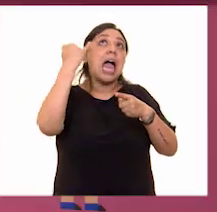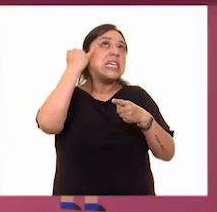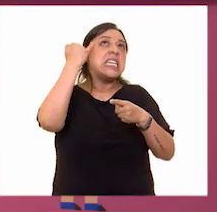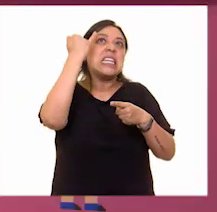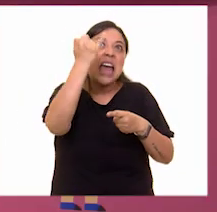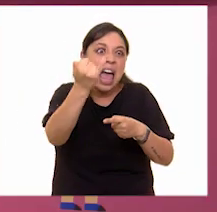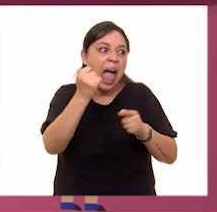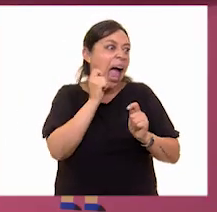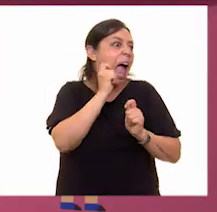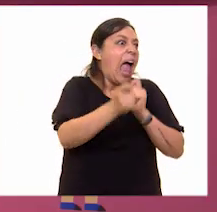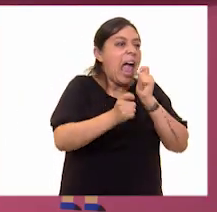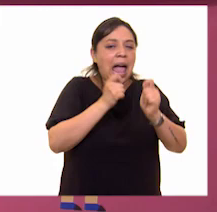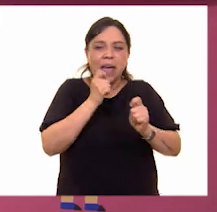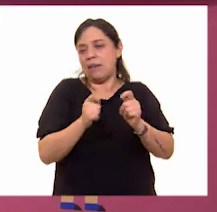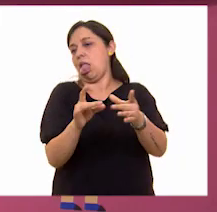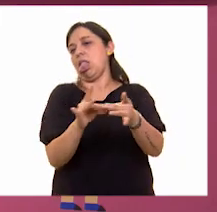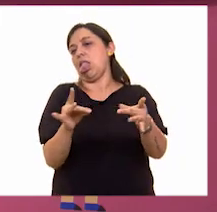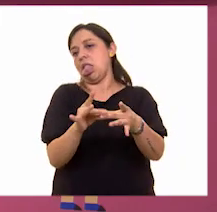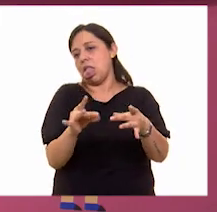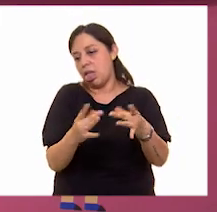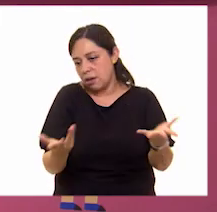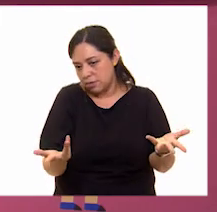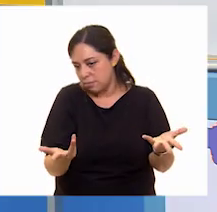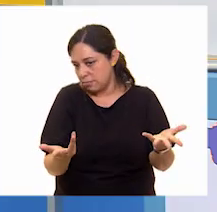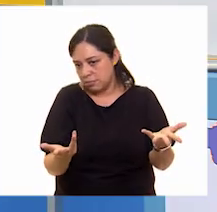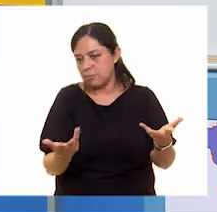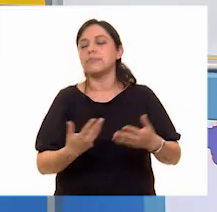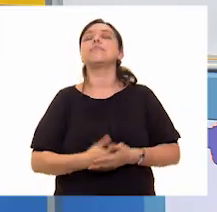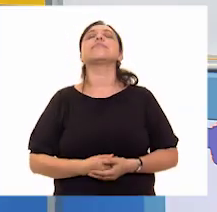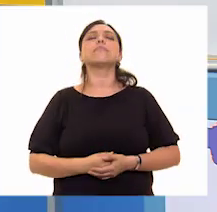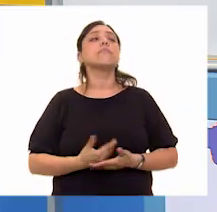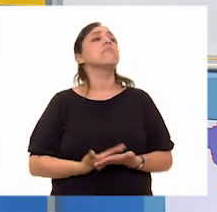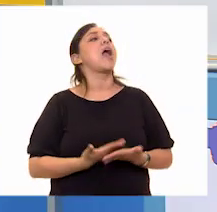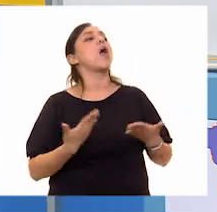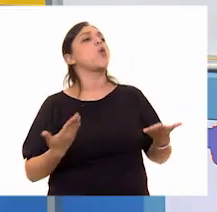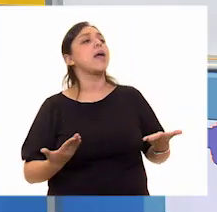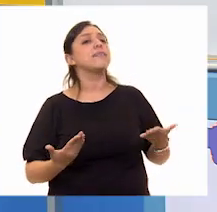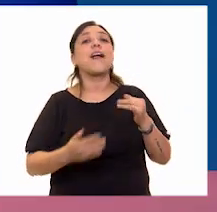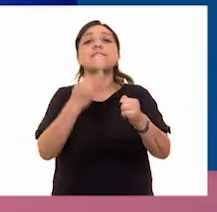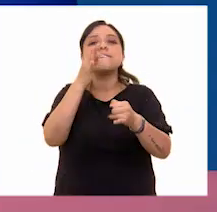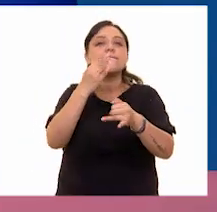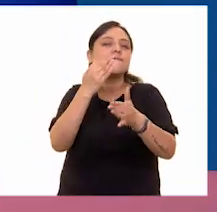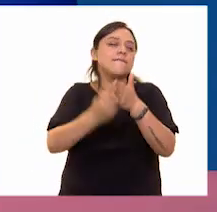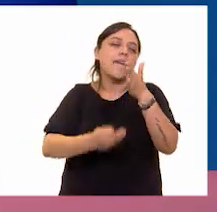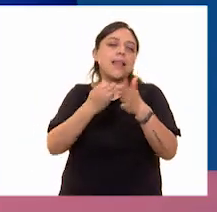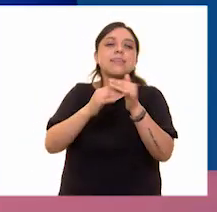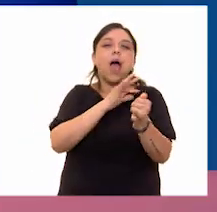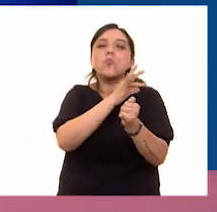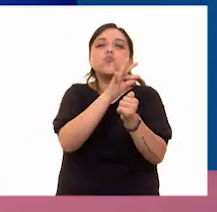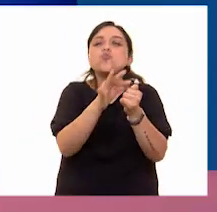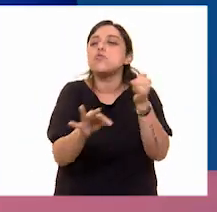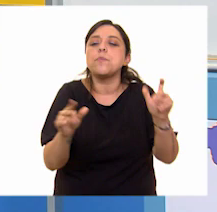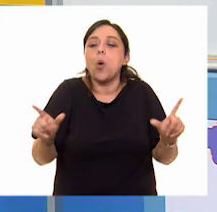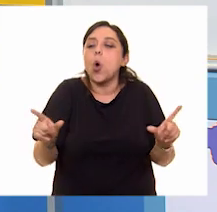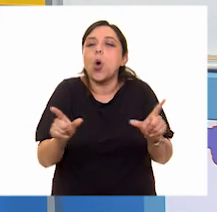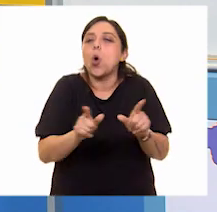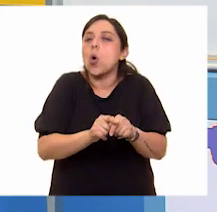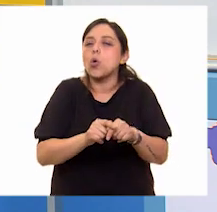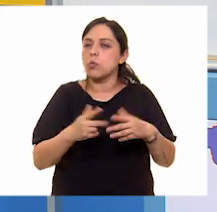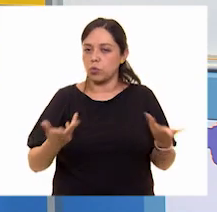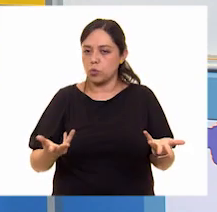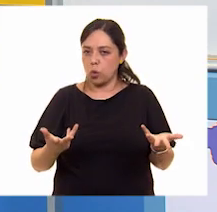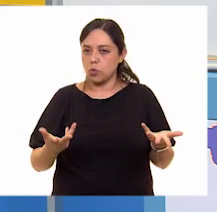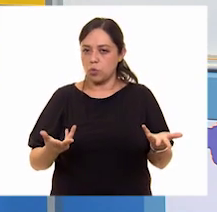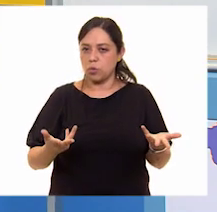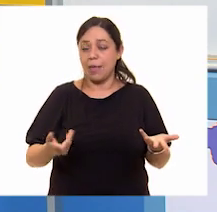consiste. Maestra, ¿y ahora qué sigue? Nos queda la conclusión. ¿Y ahí qué vamos a poner? Pues me parece